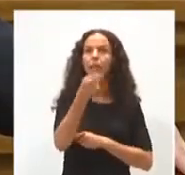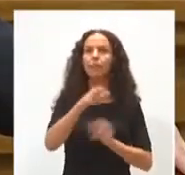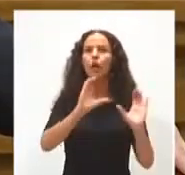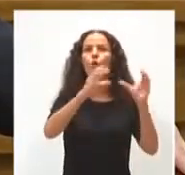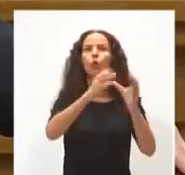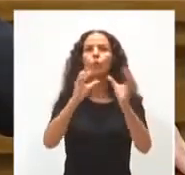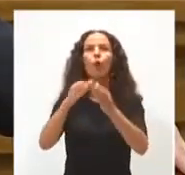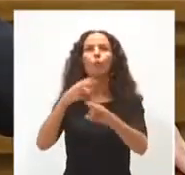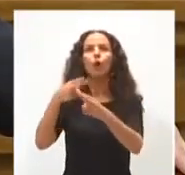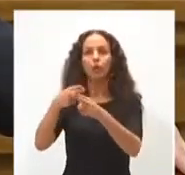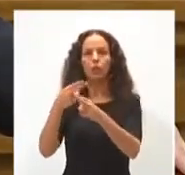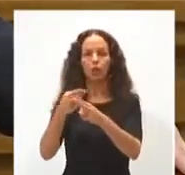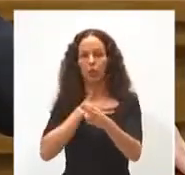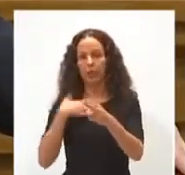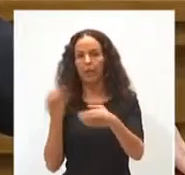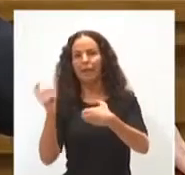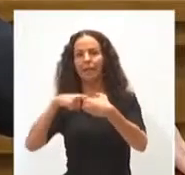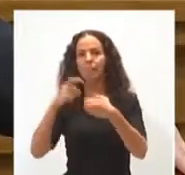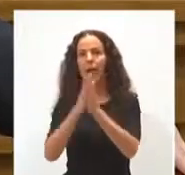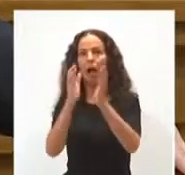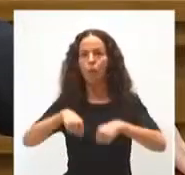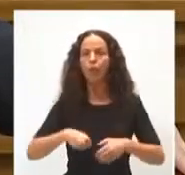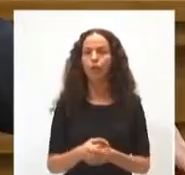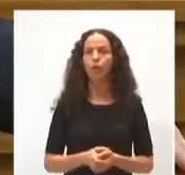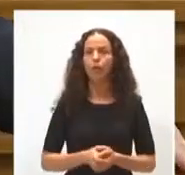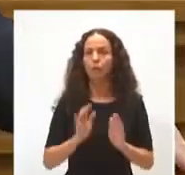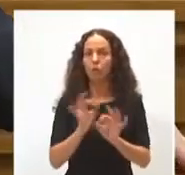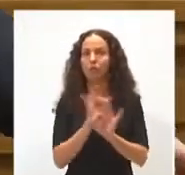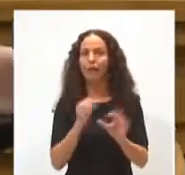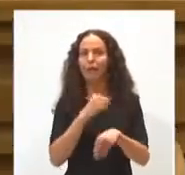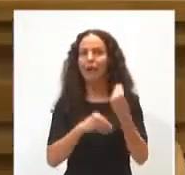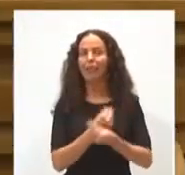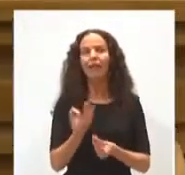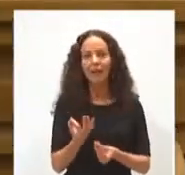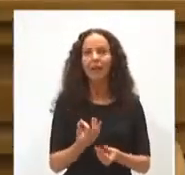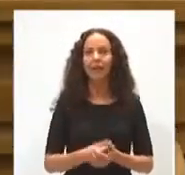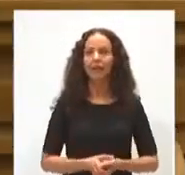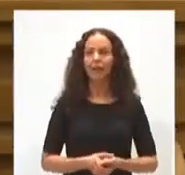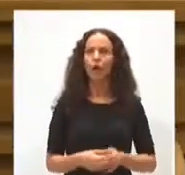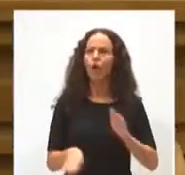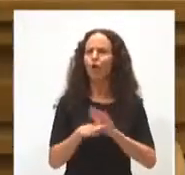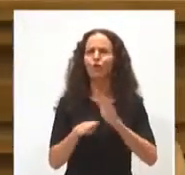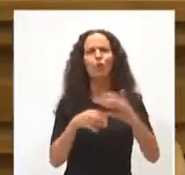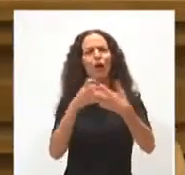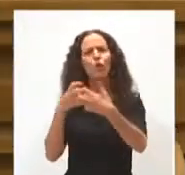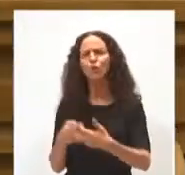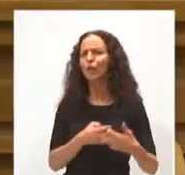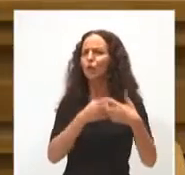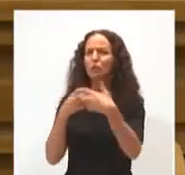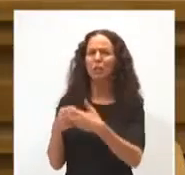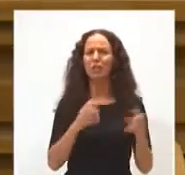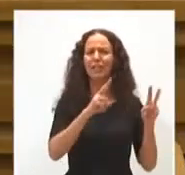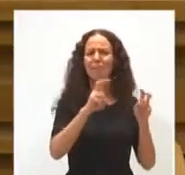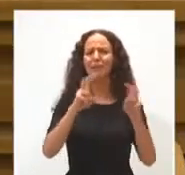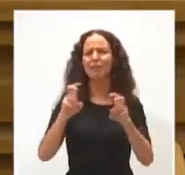políticos que lo han suscrito pero es evidente que lo que hay que hacer y plantearse seguir batallando en esta materia como en todas las demás